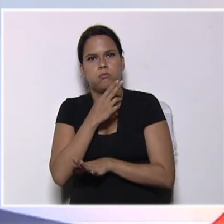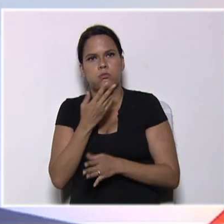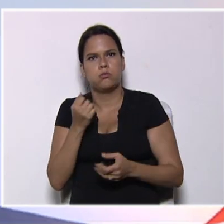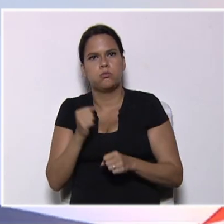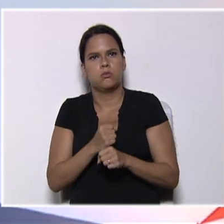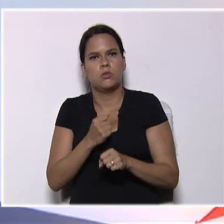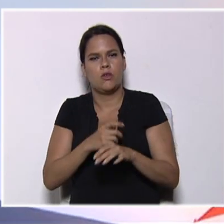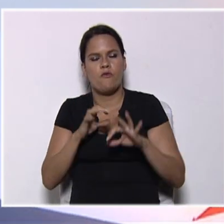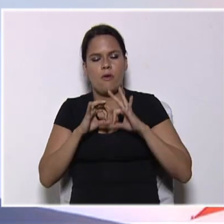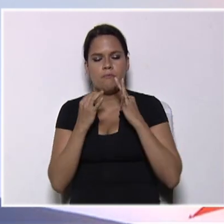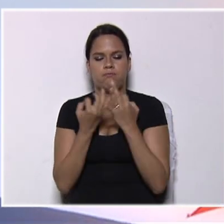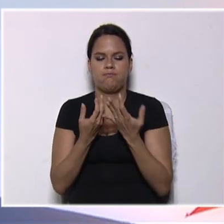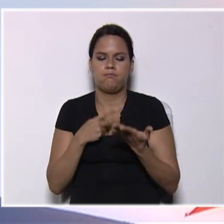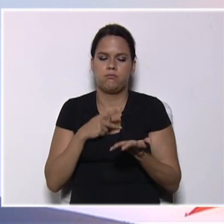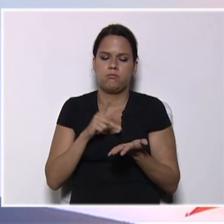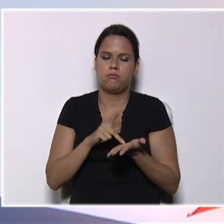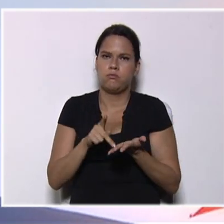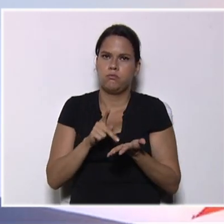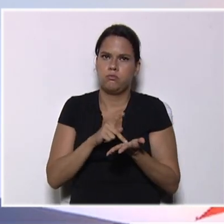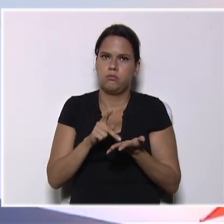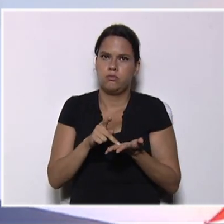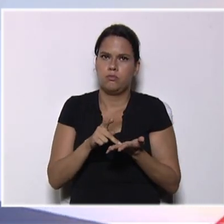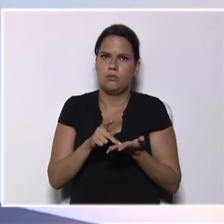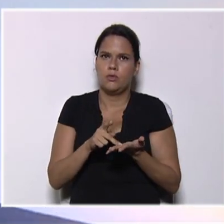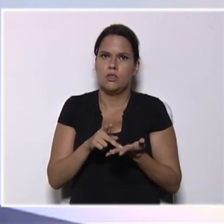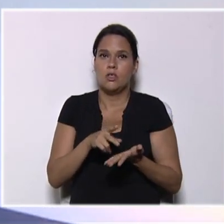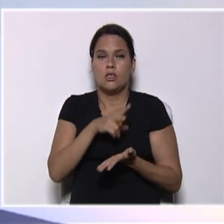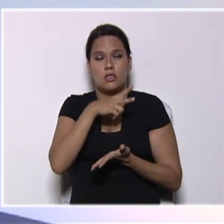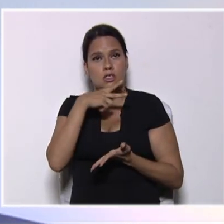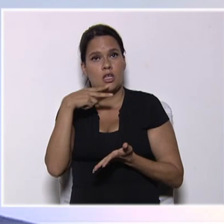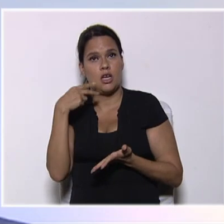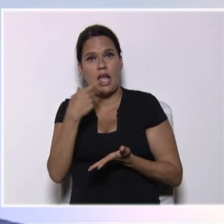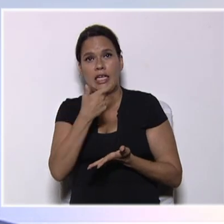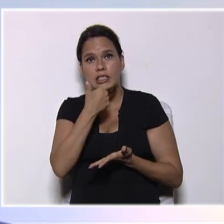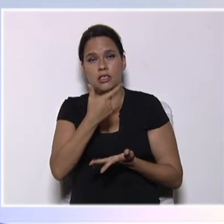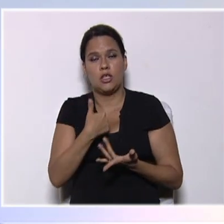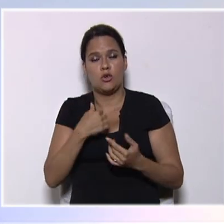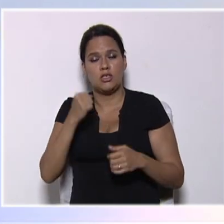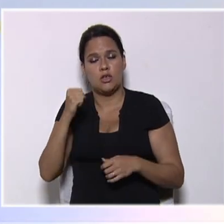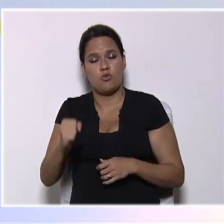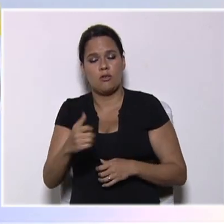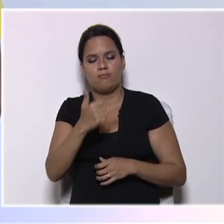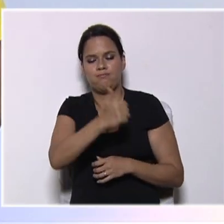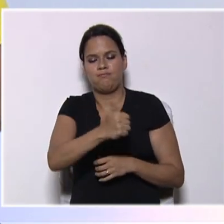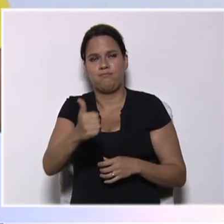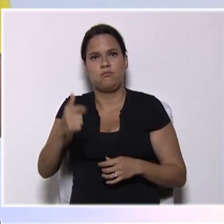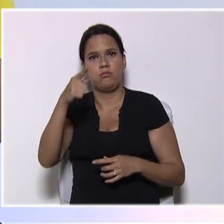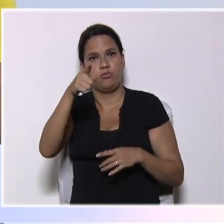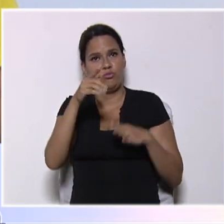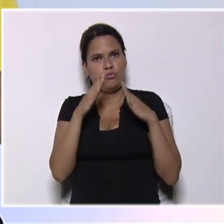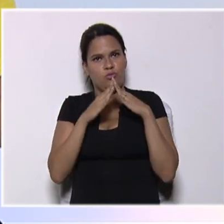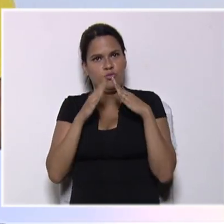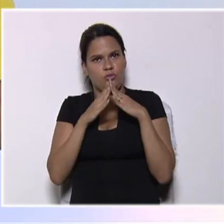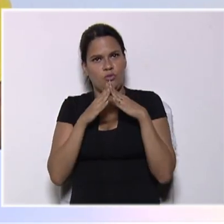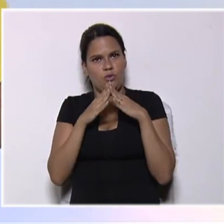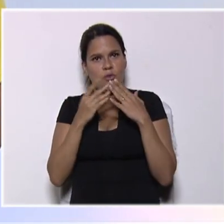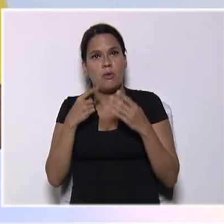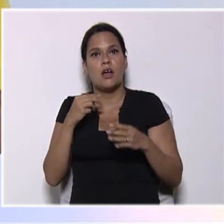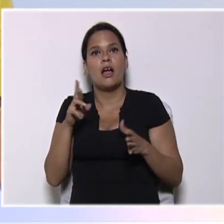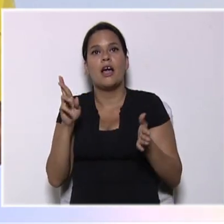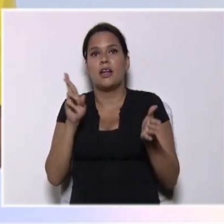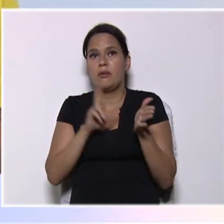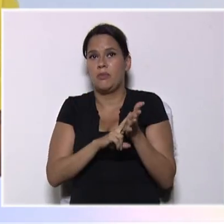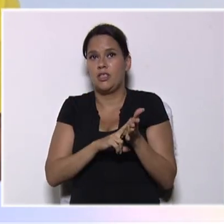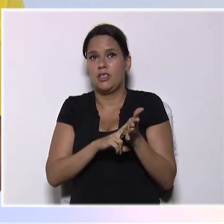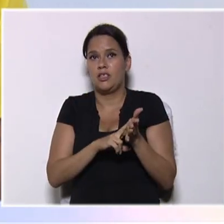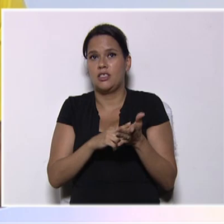familia junto a su participante en el desarrollo de esta rica receta, que estoy segura que cada uno de ustedes en sus hogares va a repetir,